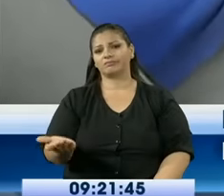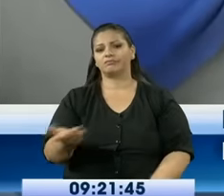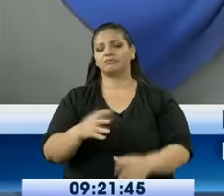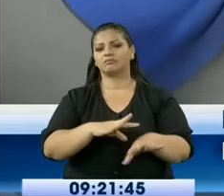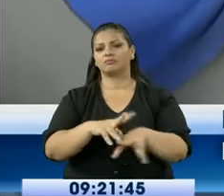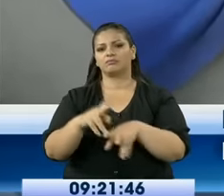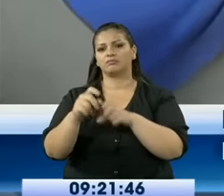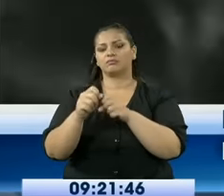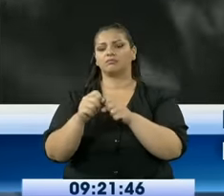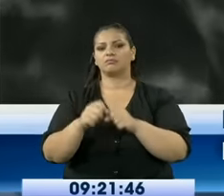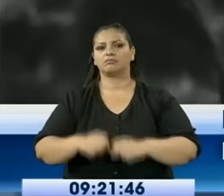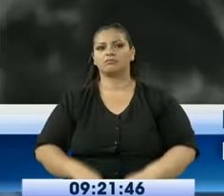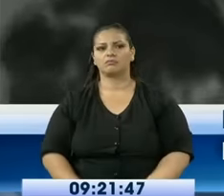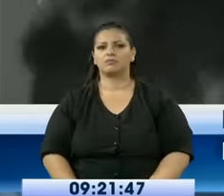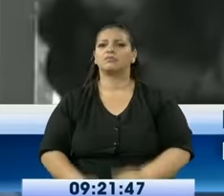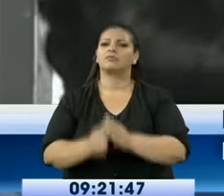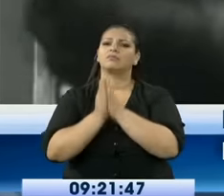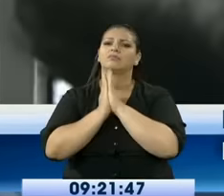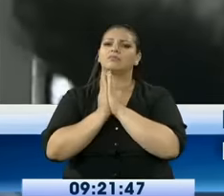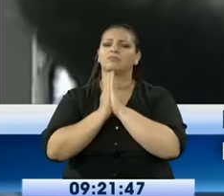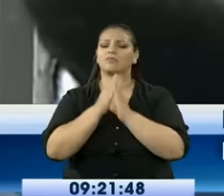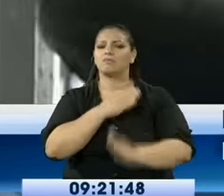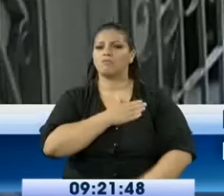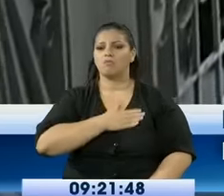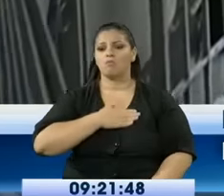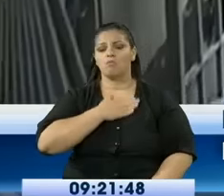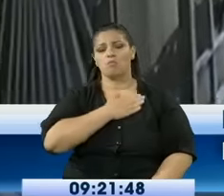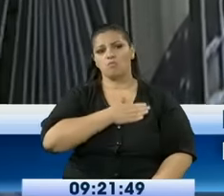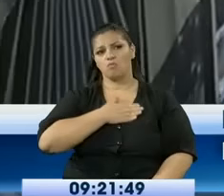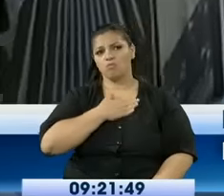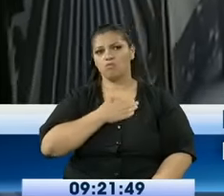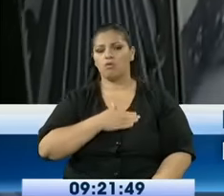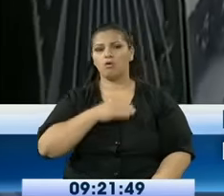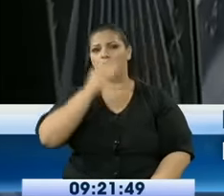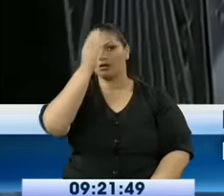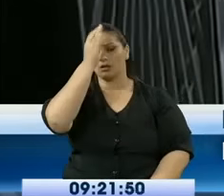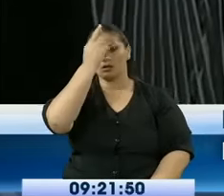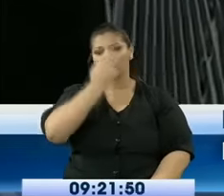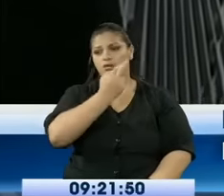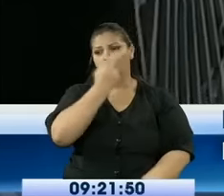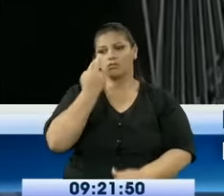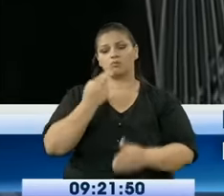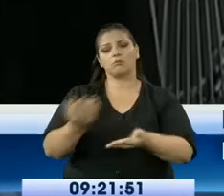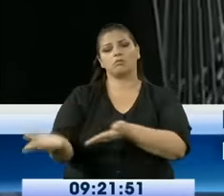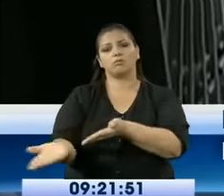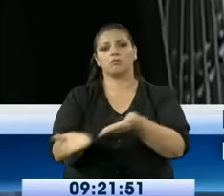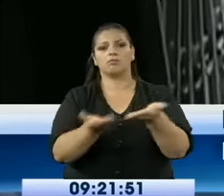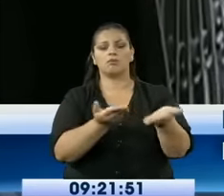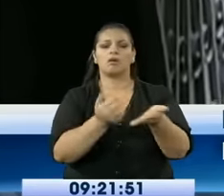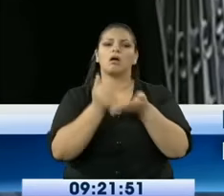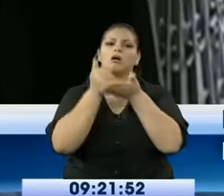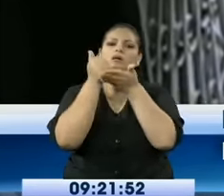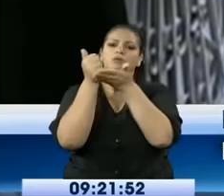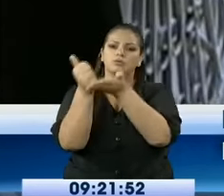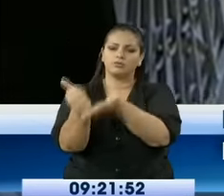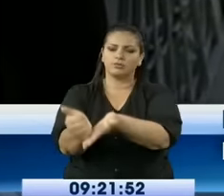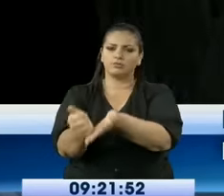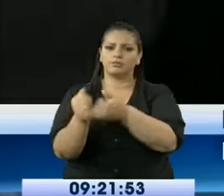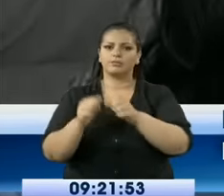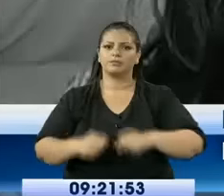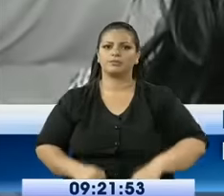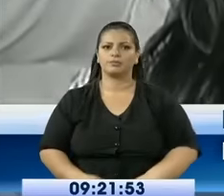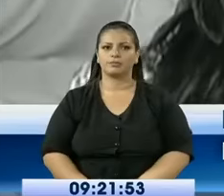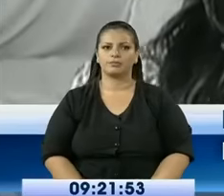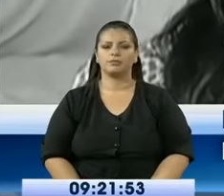el MIES o algún centro terapéutico de adicciones les abran una puerta que los saque del fango.